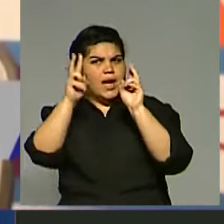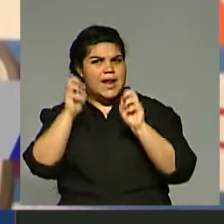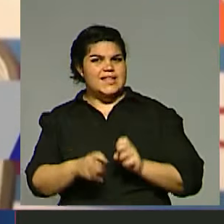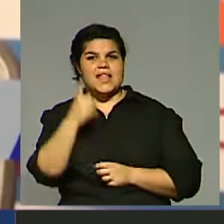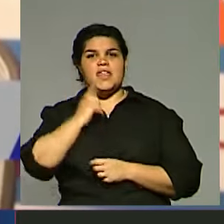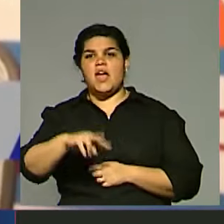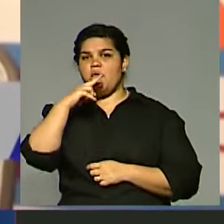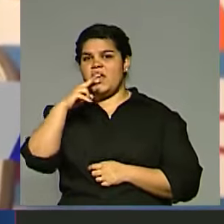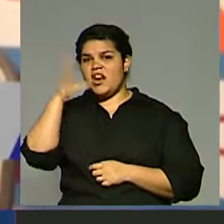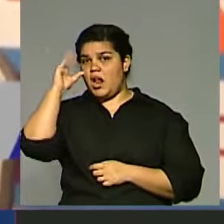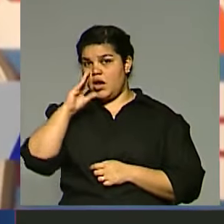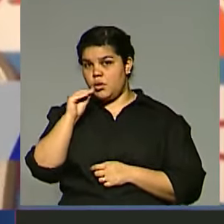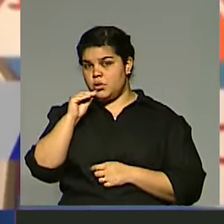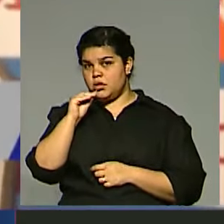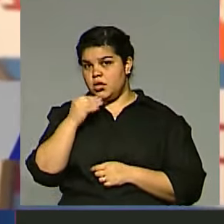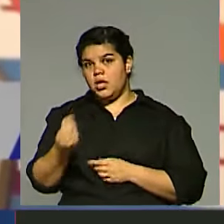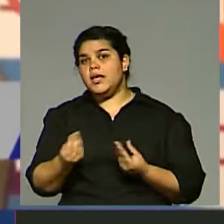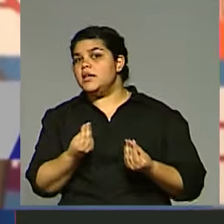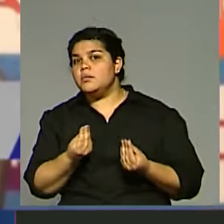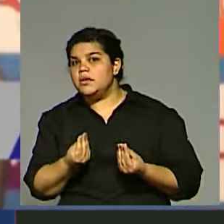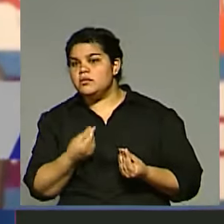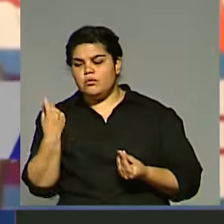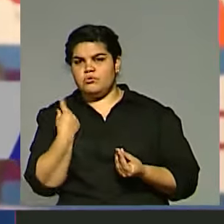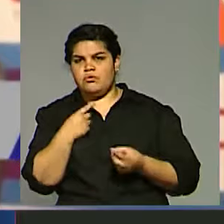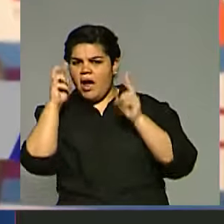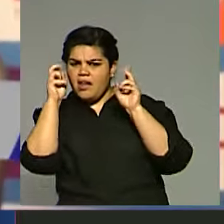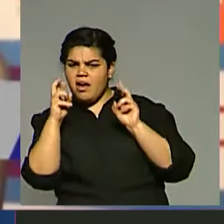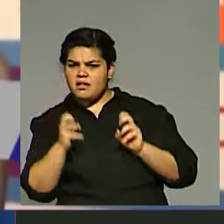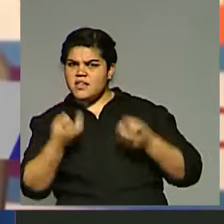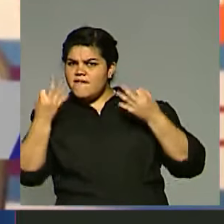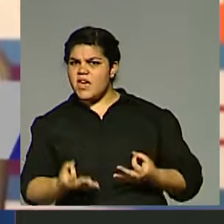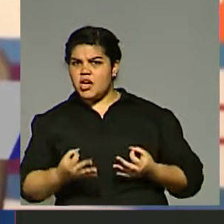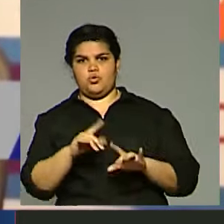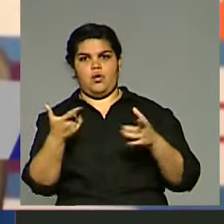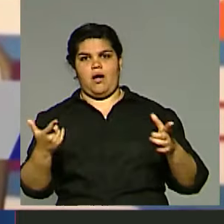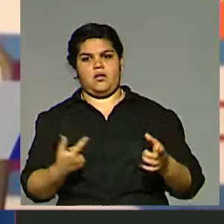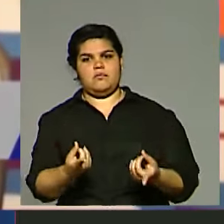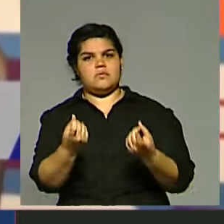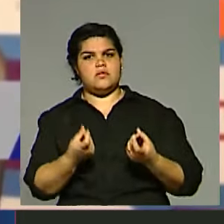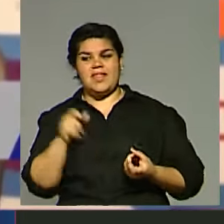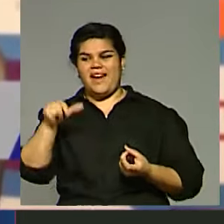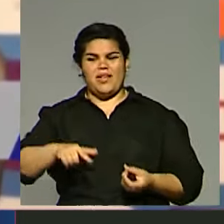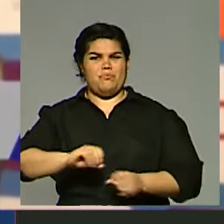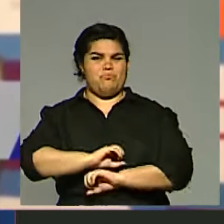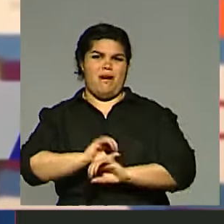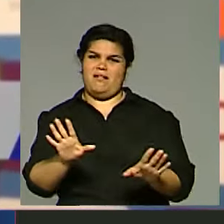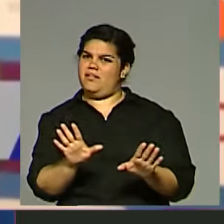viernes, sería, digamos, un error para nosotros, porque estaríamos analizando algo en el cual no nos fue demasiado